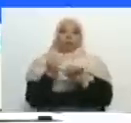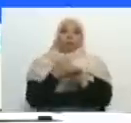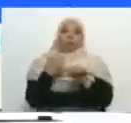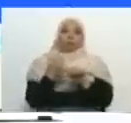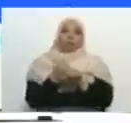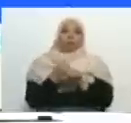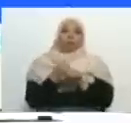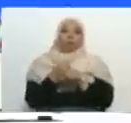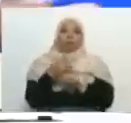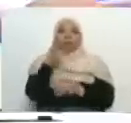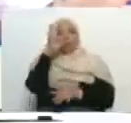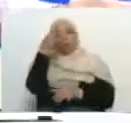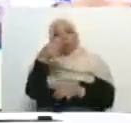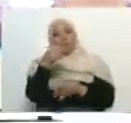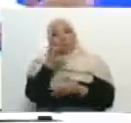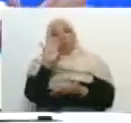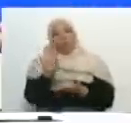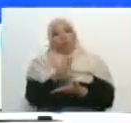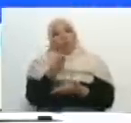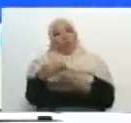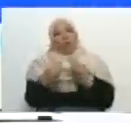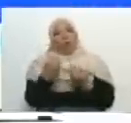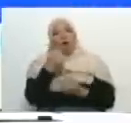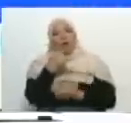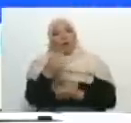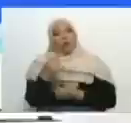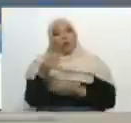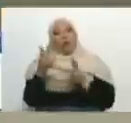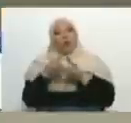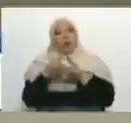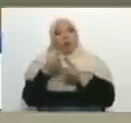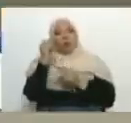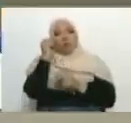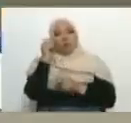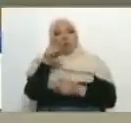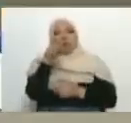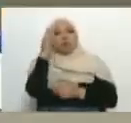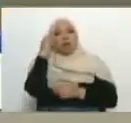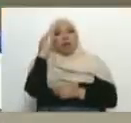fe el canciller, y bueno, es de conocimiento público,